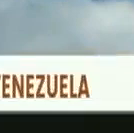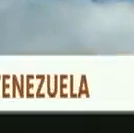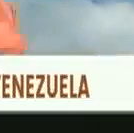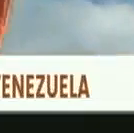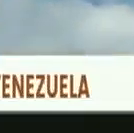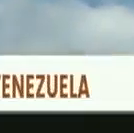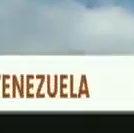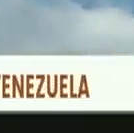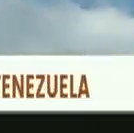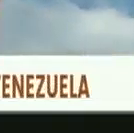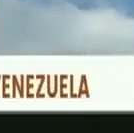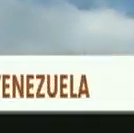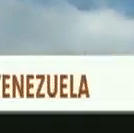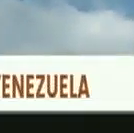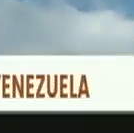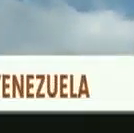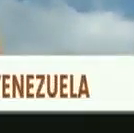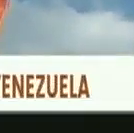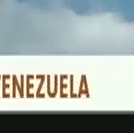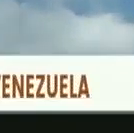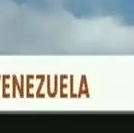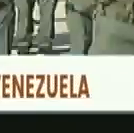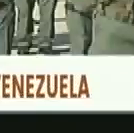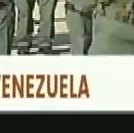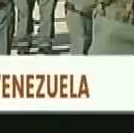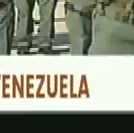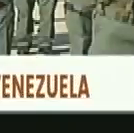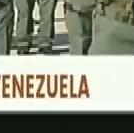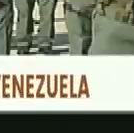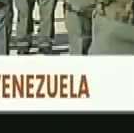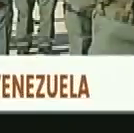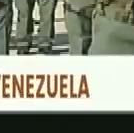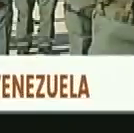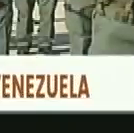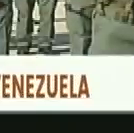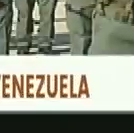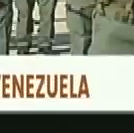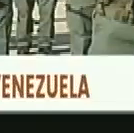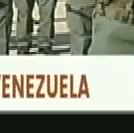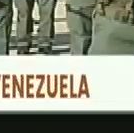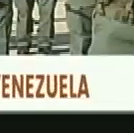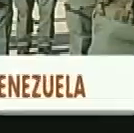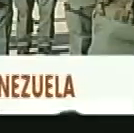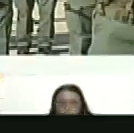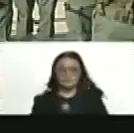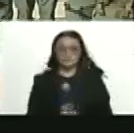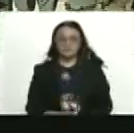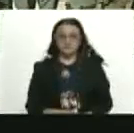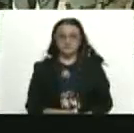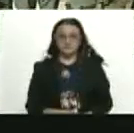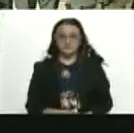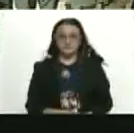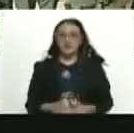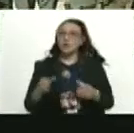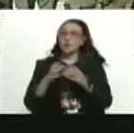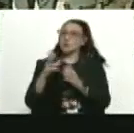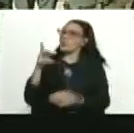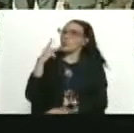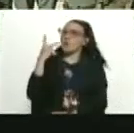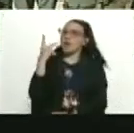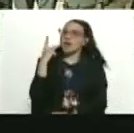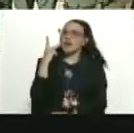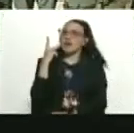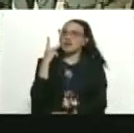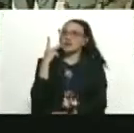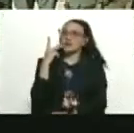repudio contundente e irrefutable a las infames declaraciones de actores políticos y personeros